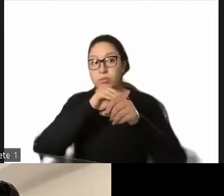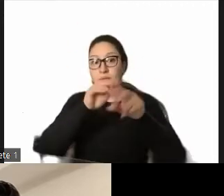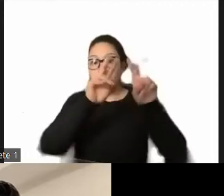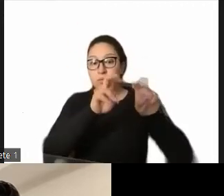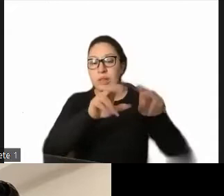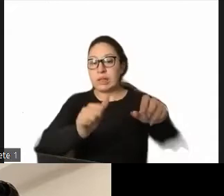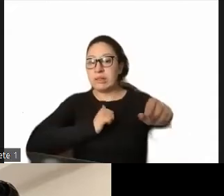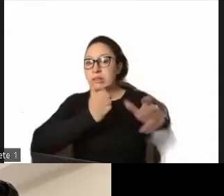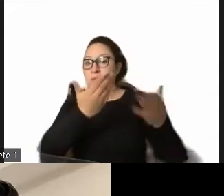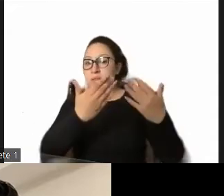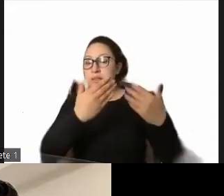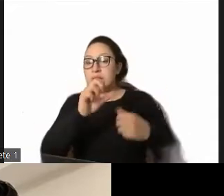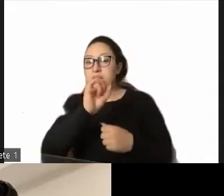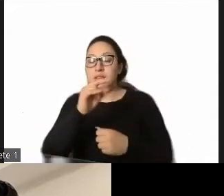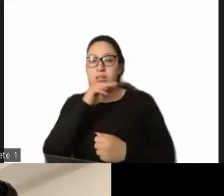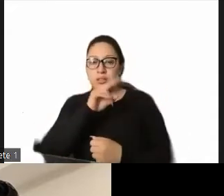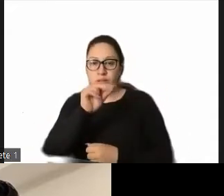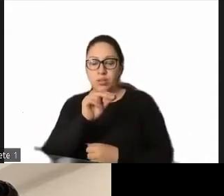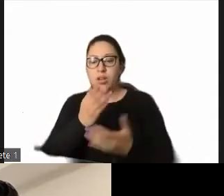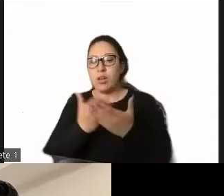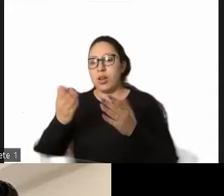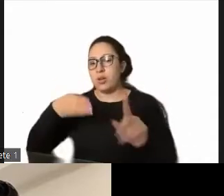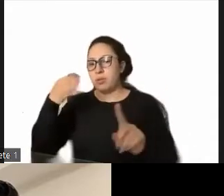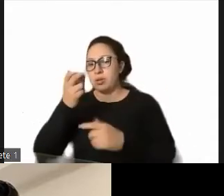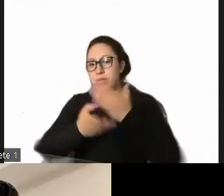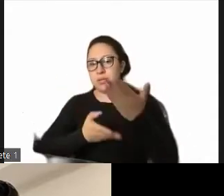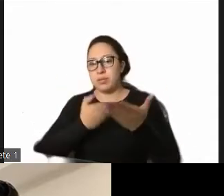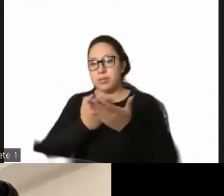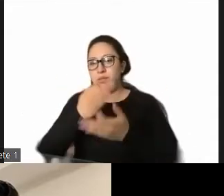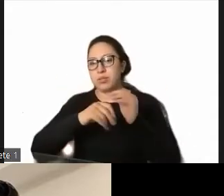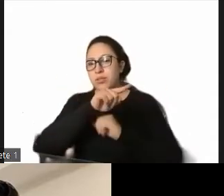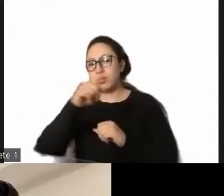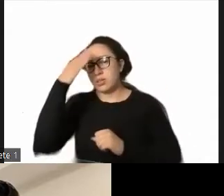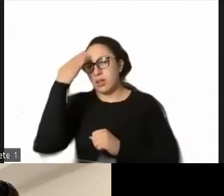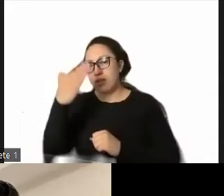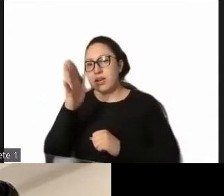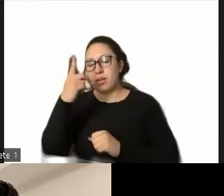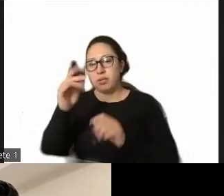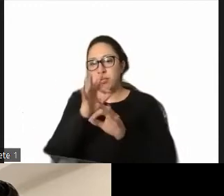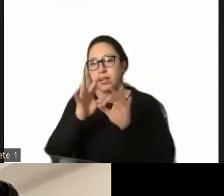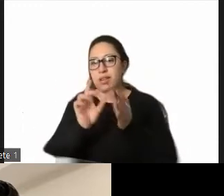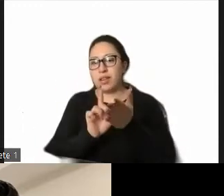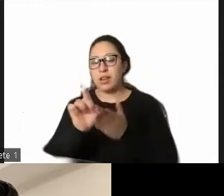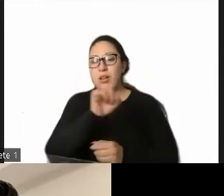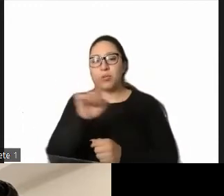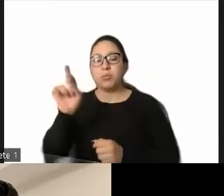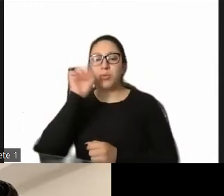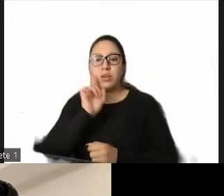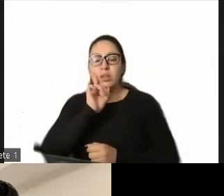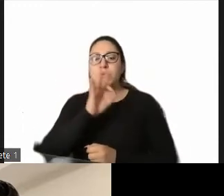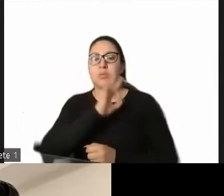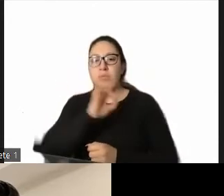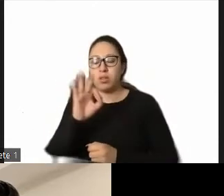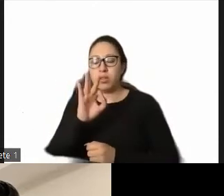el objeto de la iniciativa, como ustedes saben, compañeras, es garantizar el derecho de las mujeres a una interrupción legal del embarazo, además